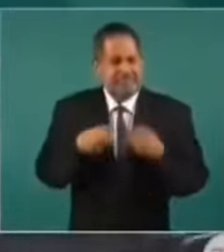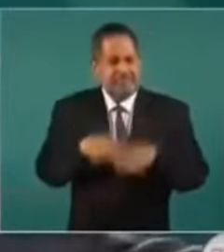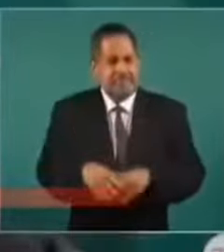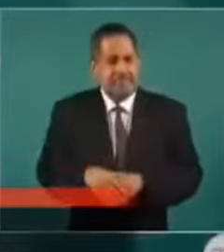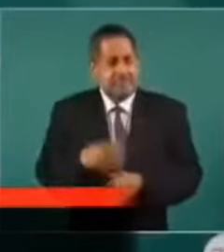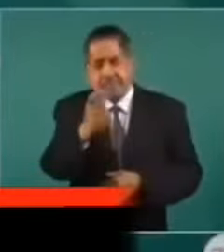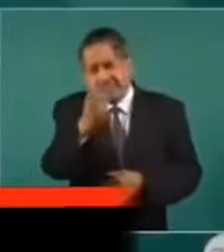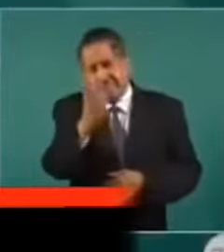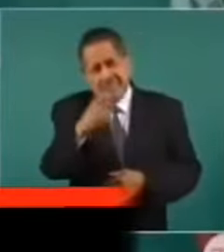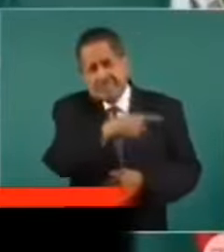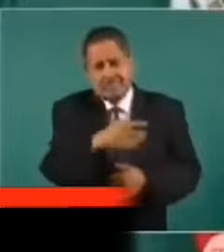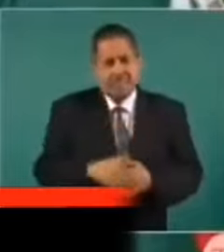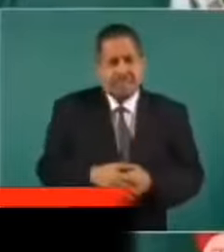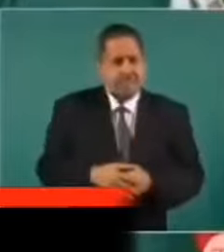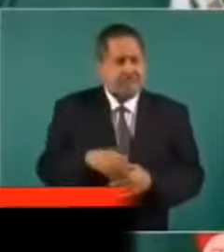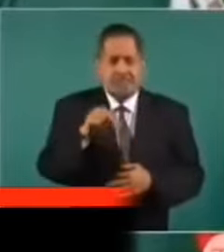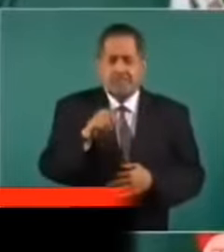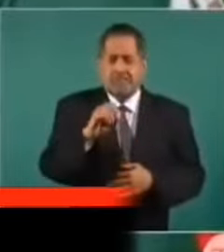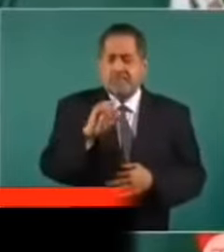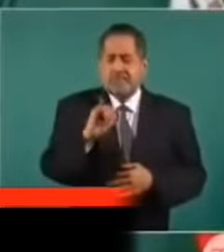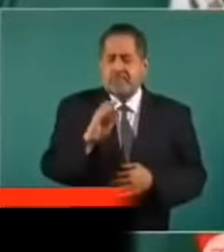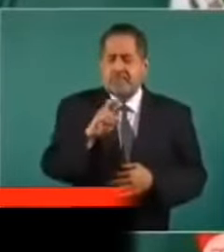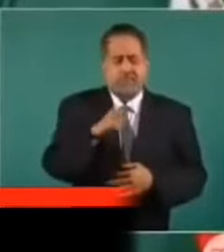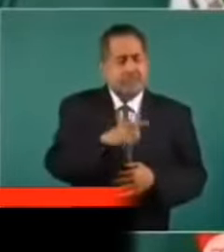Pues eso es la herencia neoliberal.